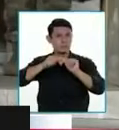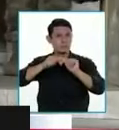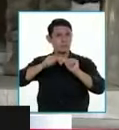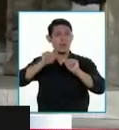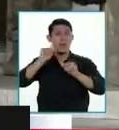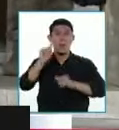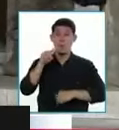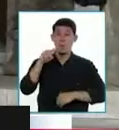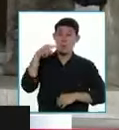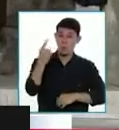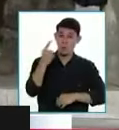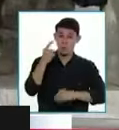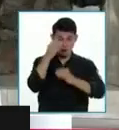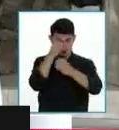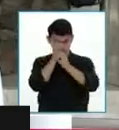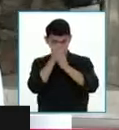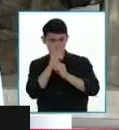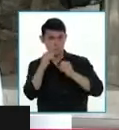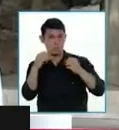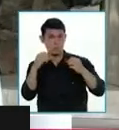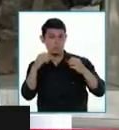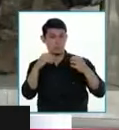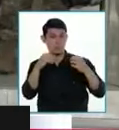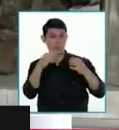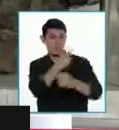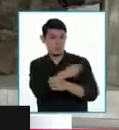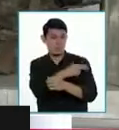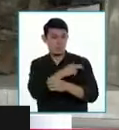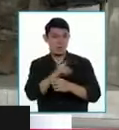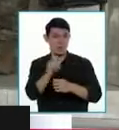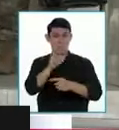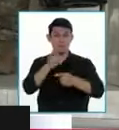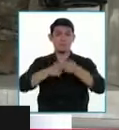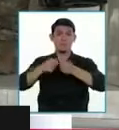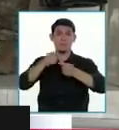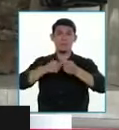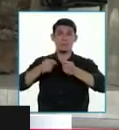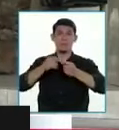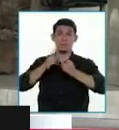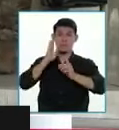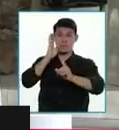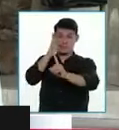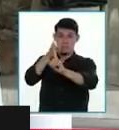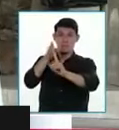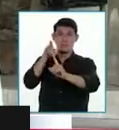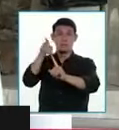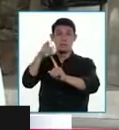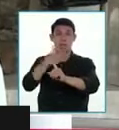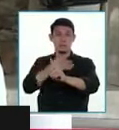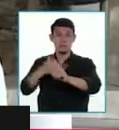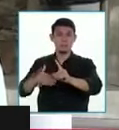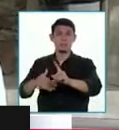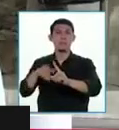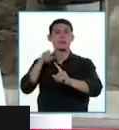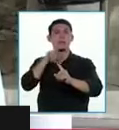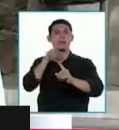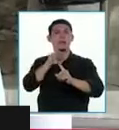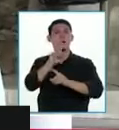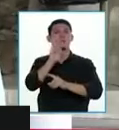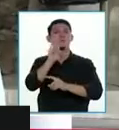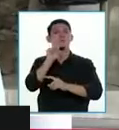el único laboratorio que no vende directamente a los estados es el laboratorio ruso